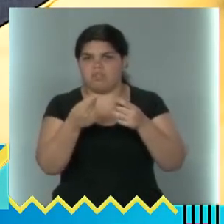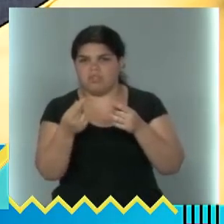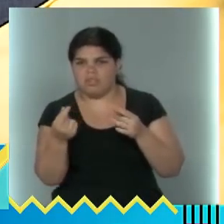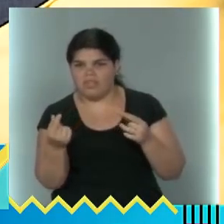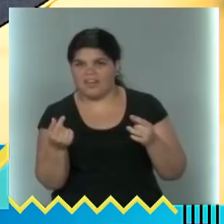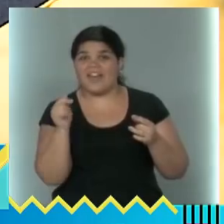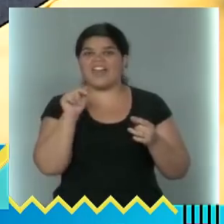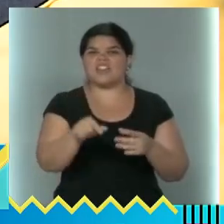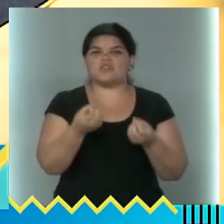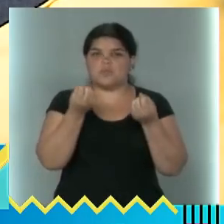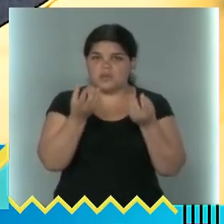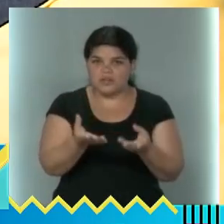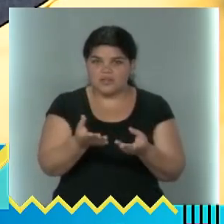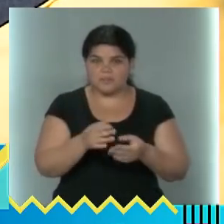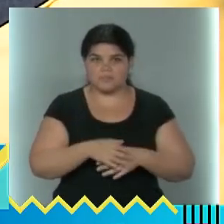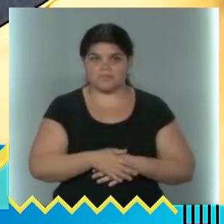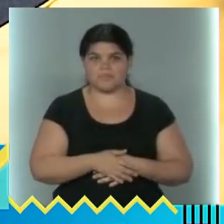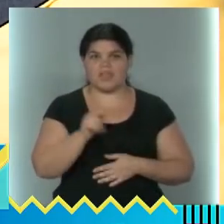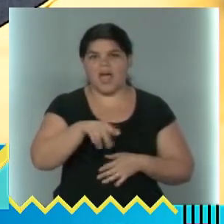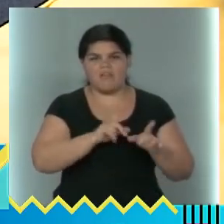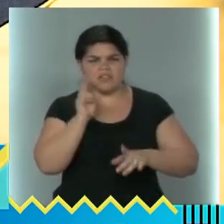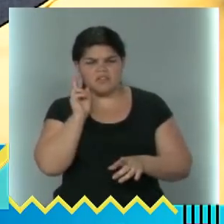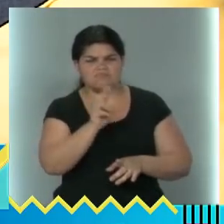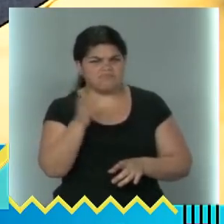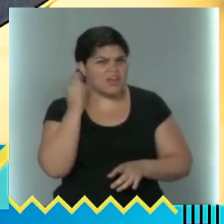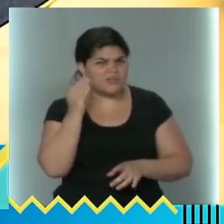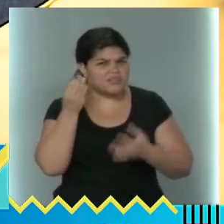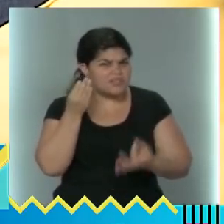ser motivo de que lo escuchen poco,